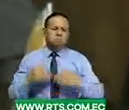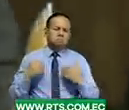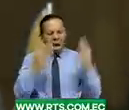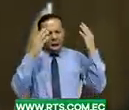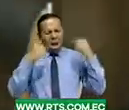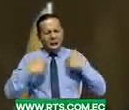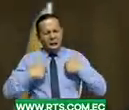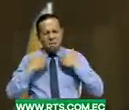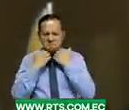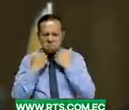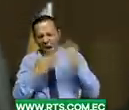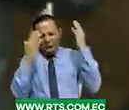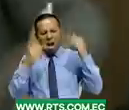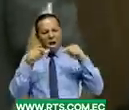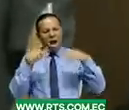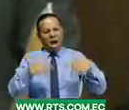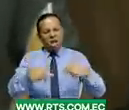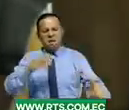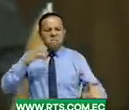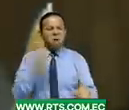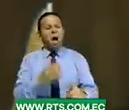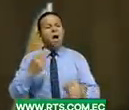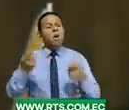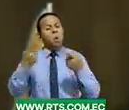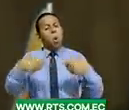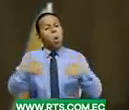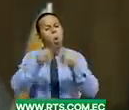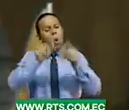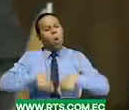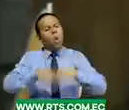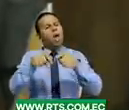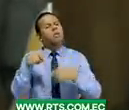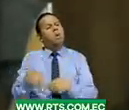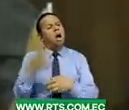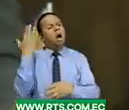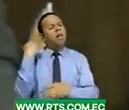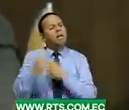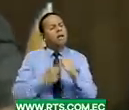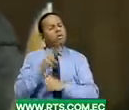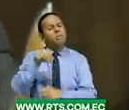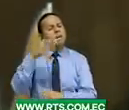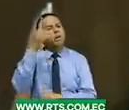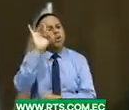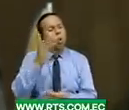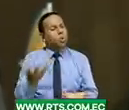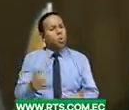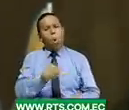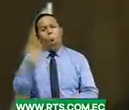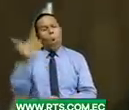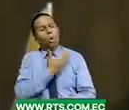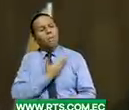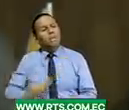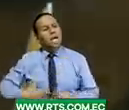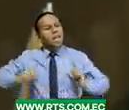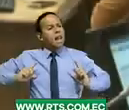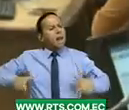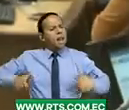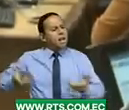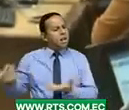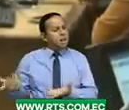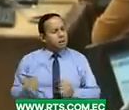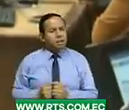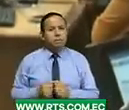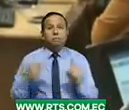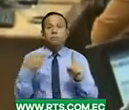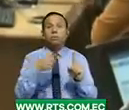favor. Señor asambleísta, por favor. Se firmó en el 2018. Con el presidente Lenín Moreno. Mireya